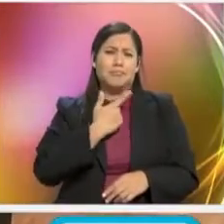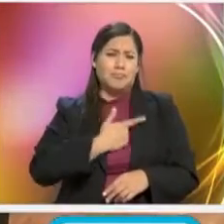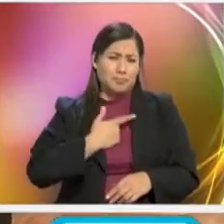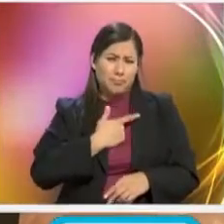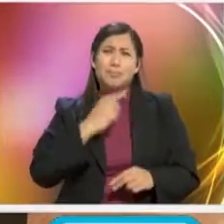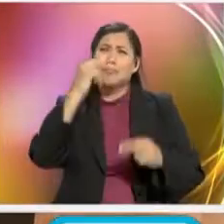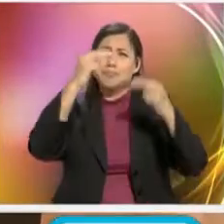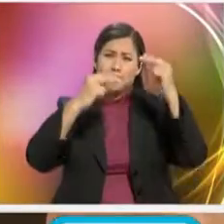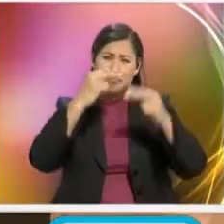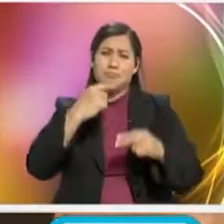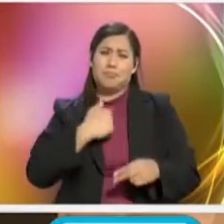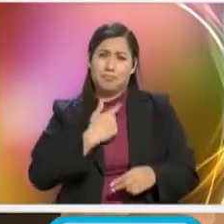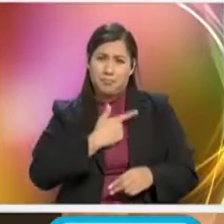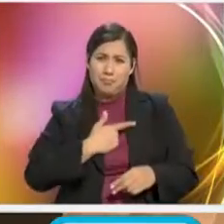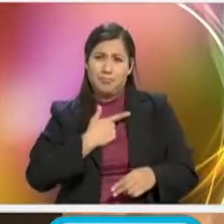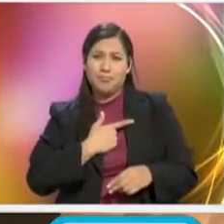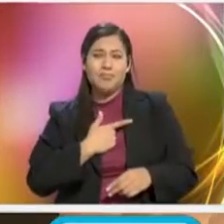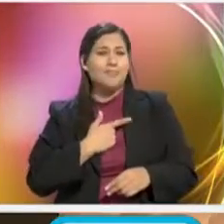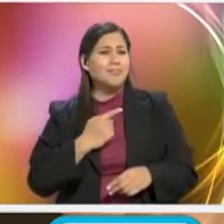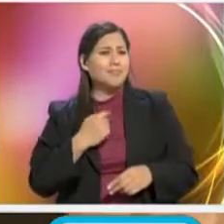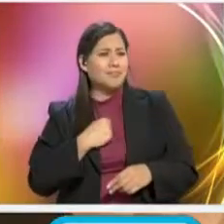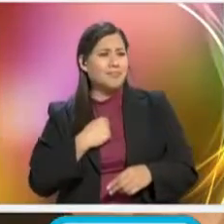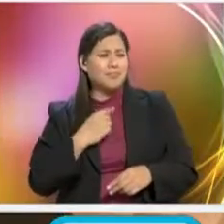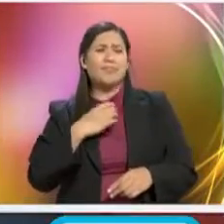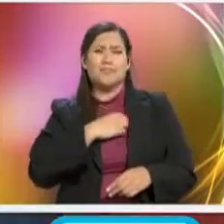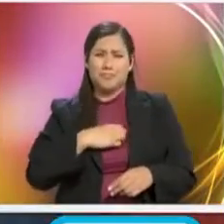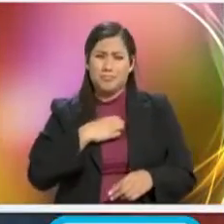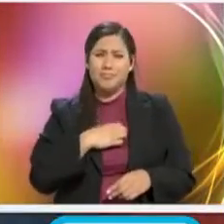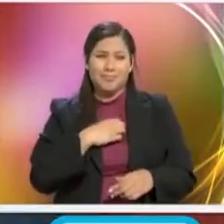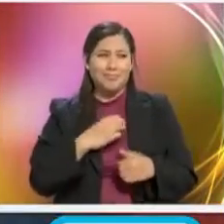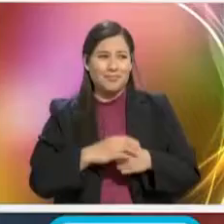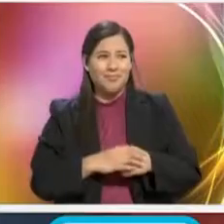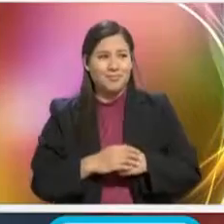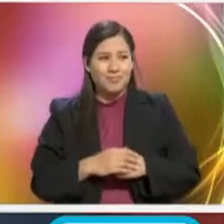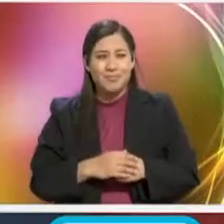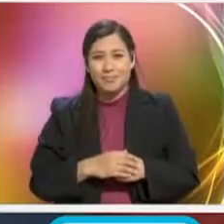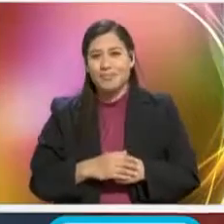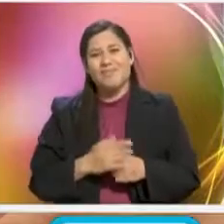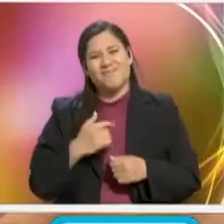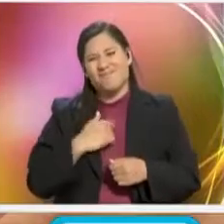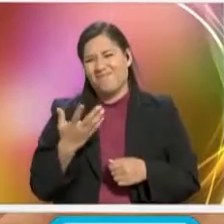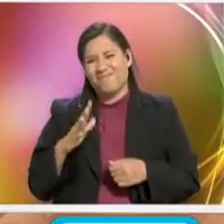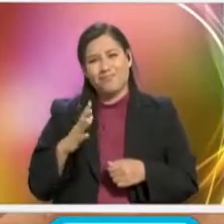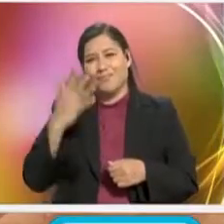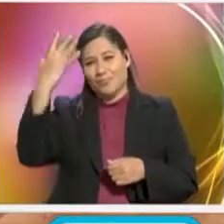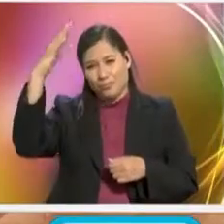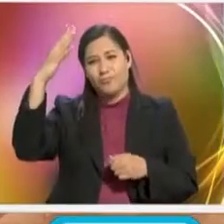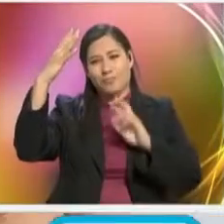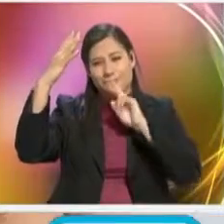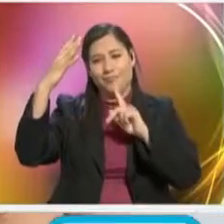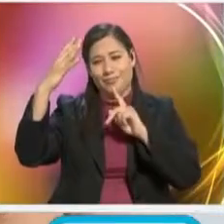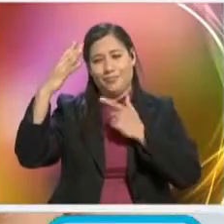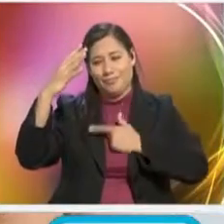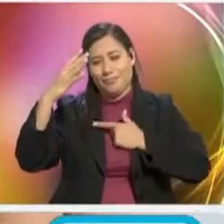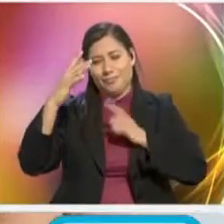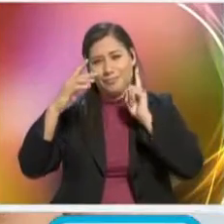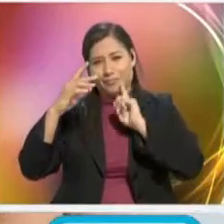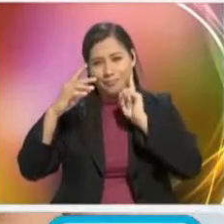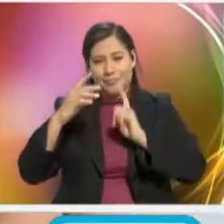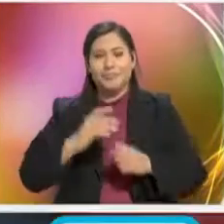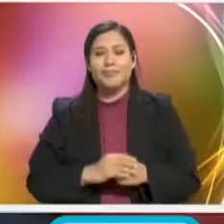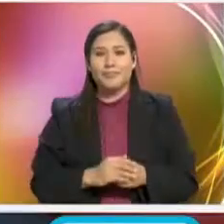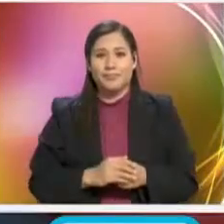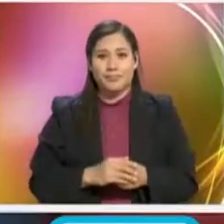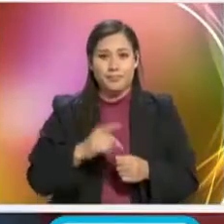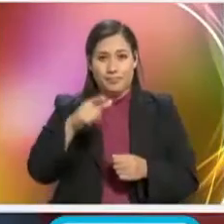también, ¿no? Particularmente me gustan. Claro, Me ponen contento. A mí la verdad no tanto. No tanto. Me gustan los días soleados. Soleados, bueno, pues Sí. puede ser, pero